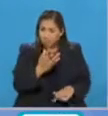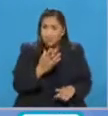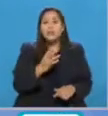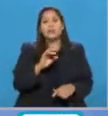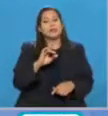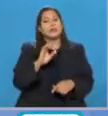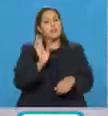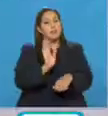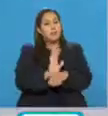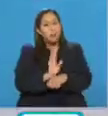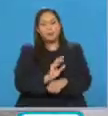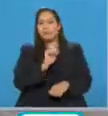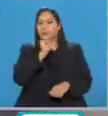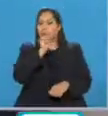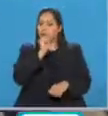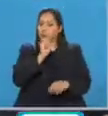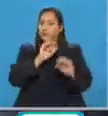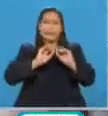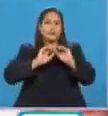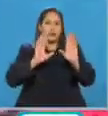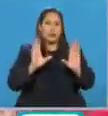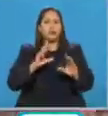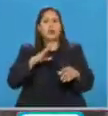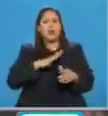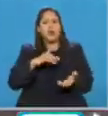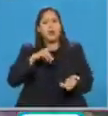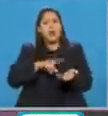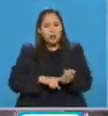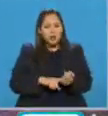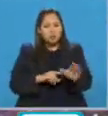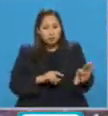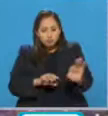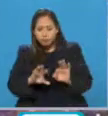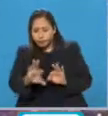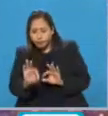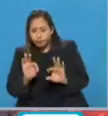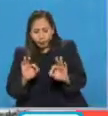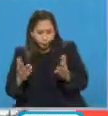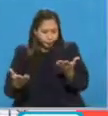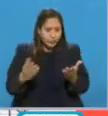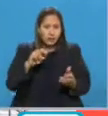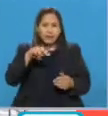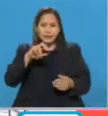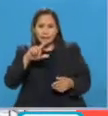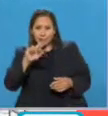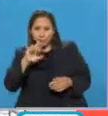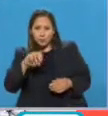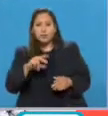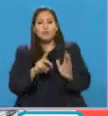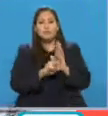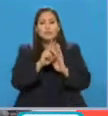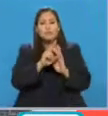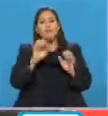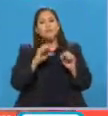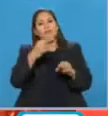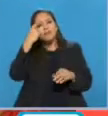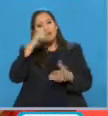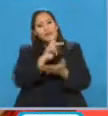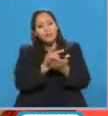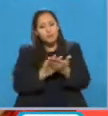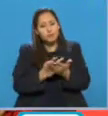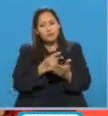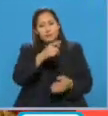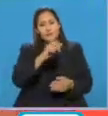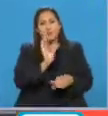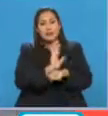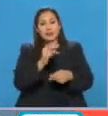Son películas buenas, por supuesto, porque hay un trabajo de curaduría Sí. de Nelson Carro en el departamento de programación en la Cineteca y de